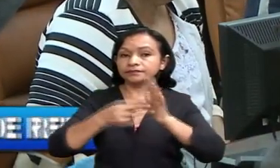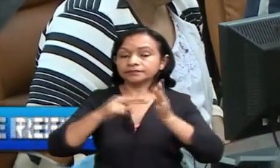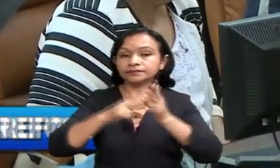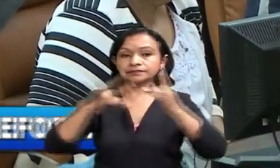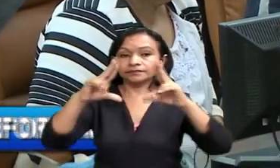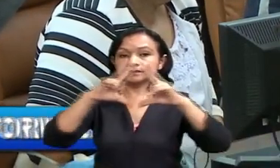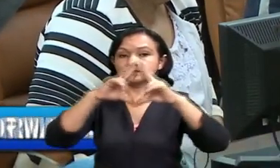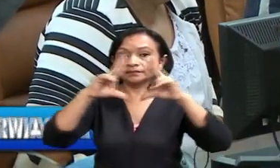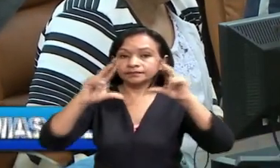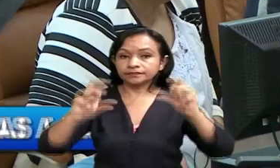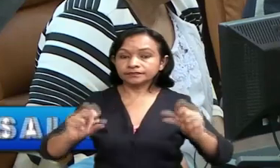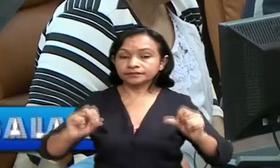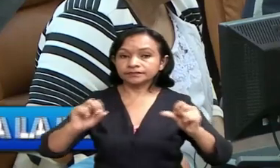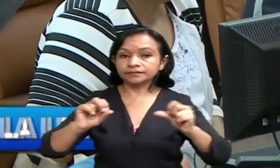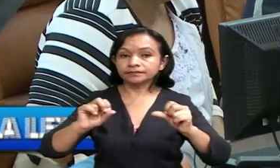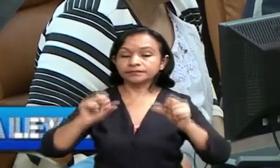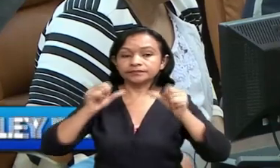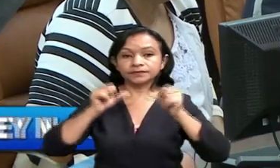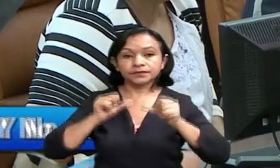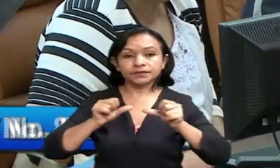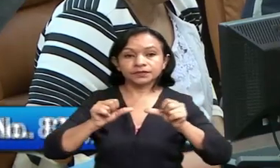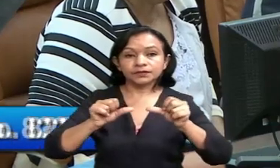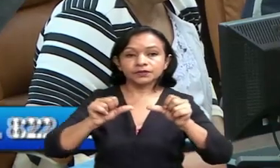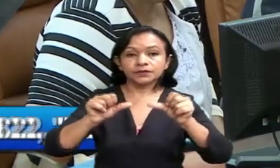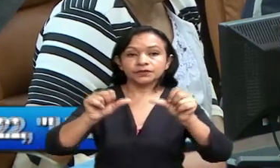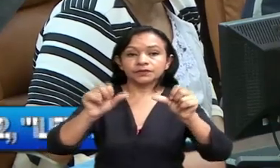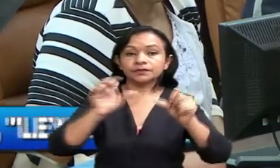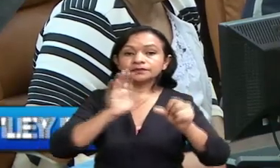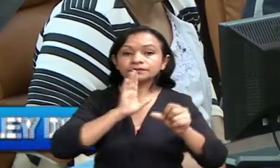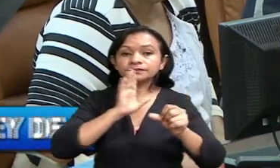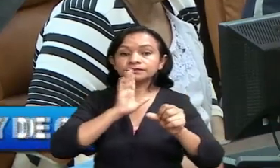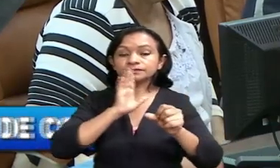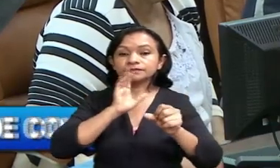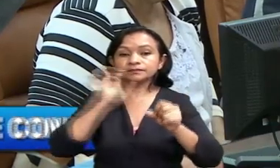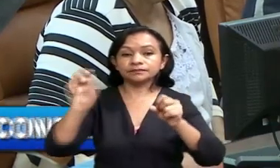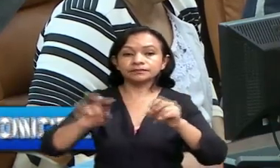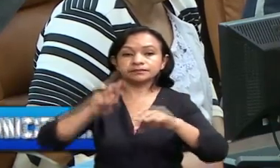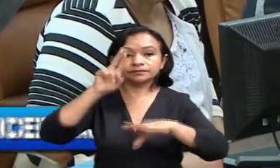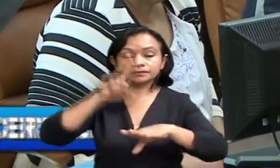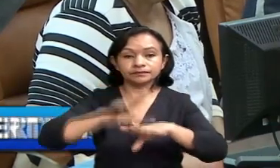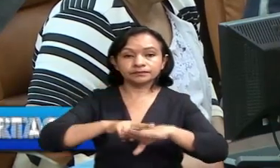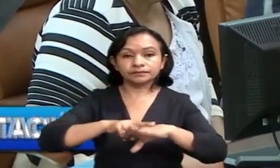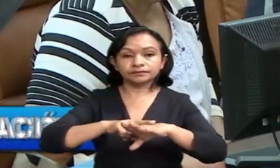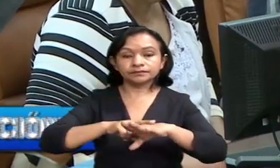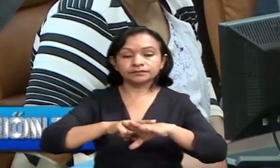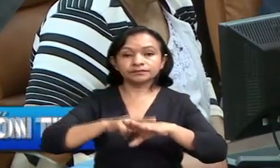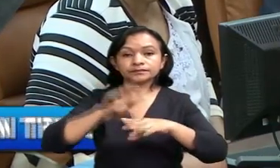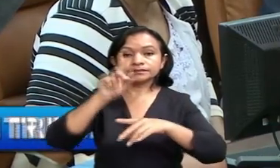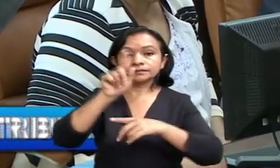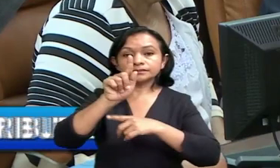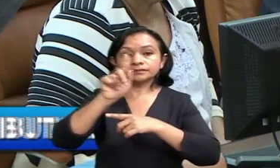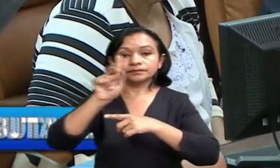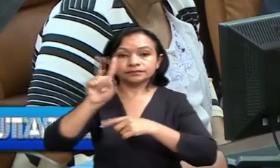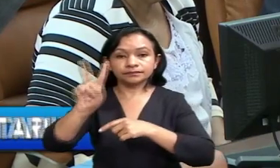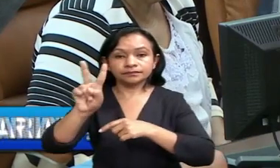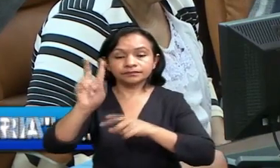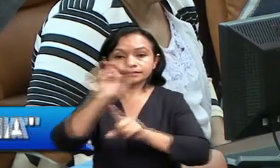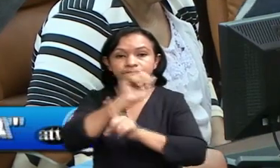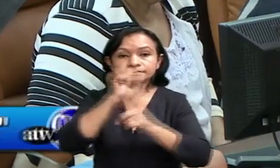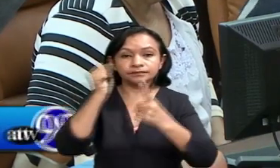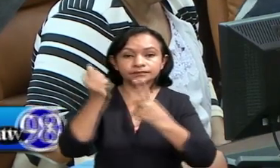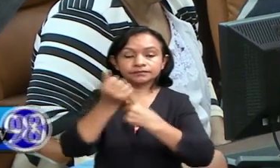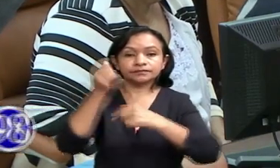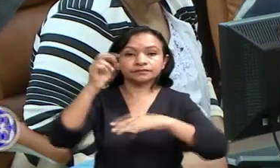nicaragüenses seguimos los debates del Parlamento Nacional a través del canal